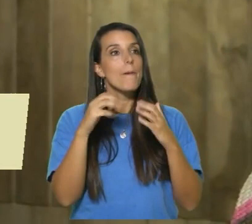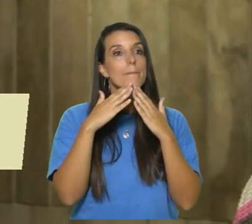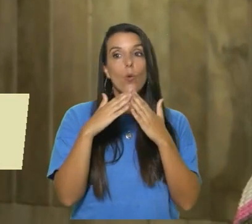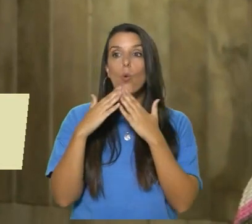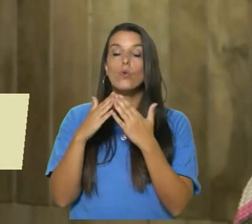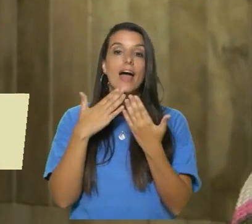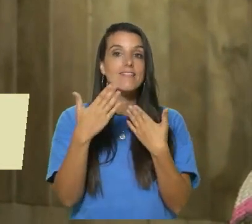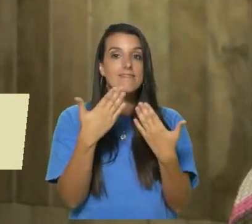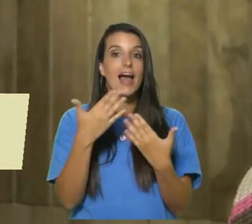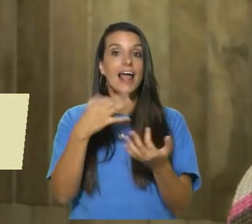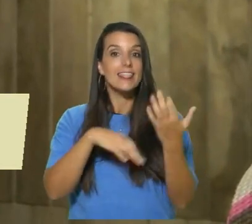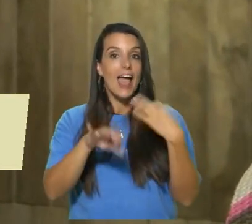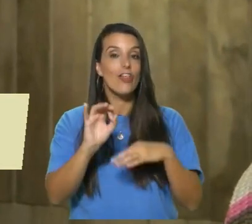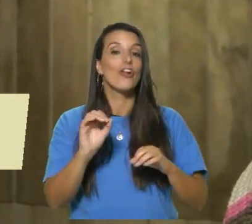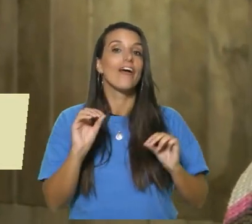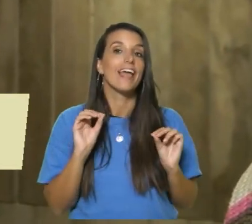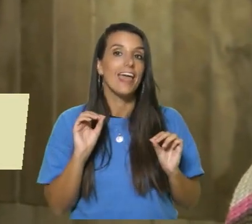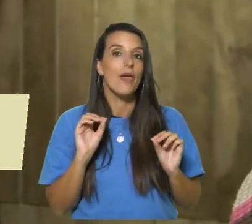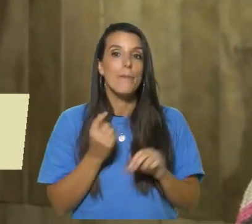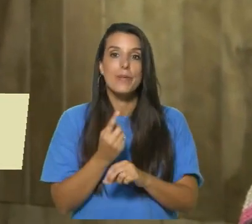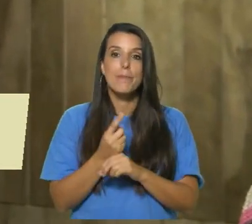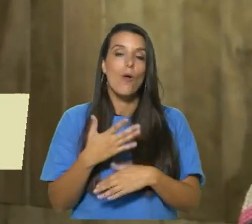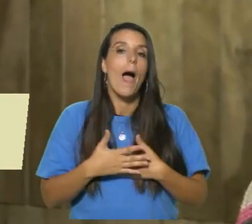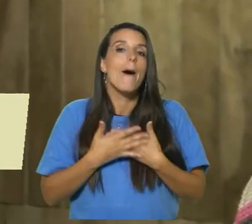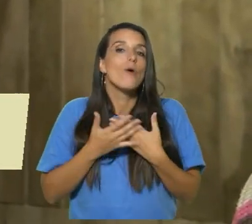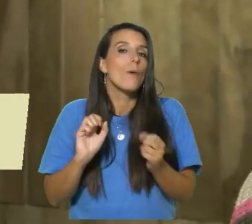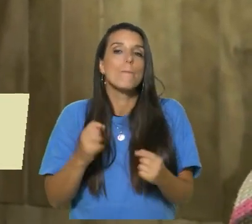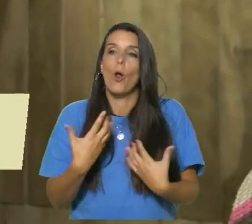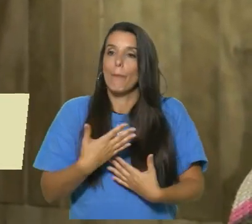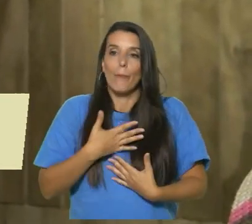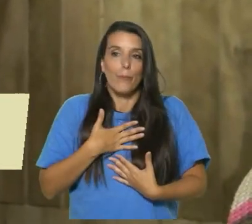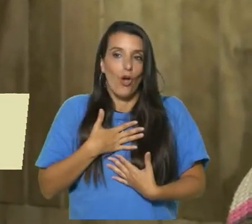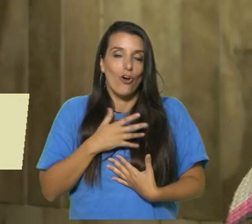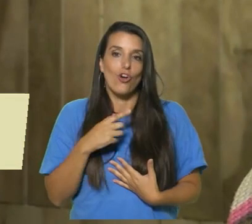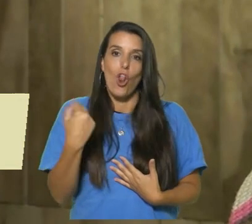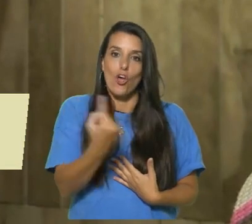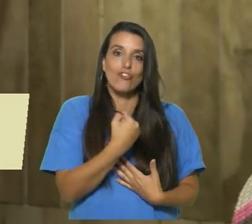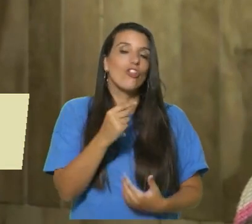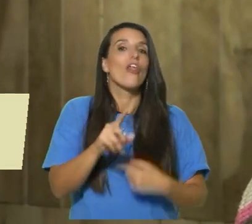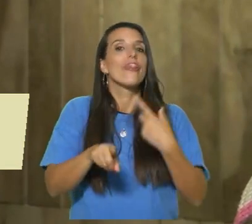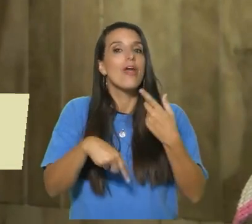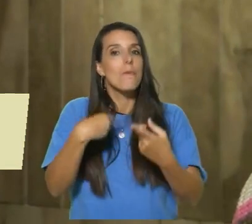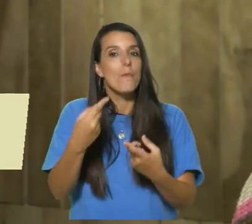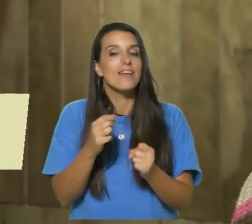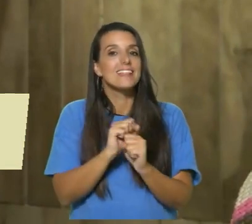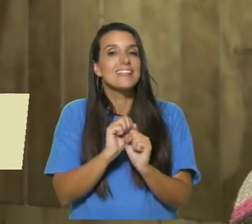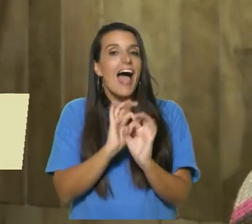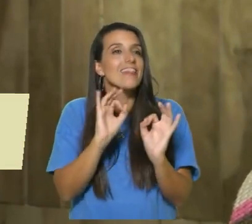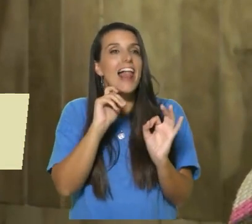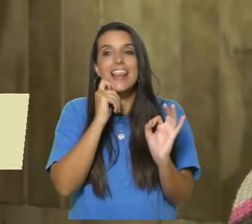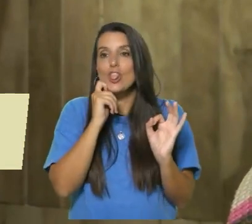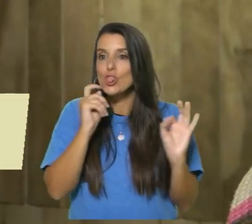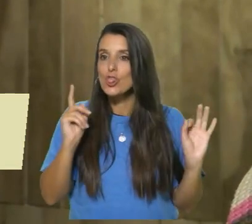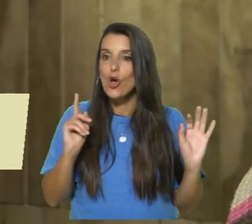en las charlas y en el teatro que es esto es primero el amor propio y si no estamos en eje con nosotros mismos no podemos construir Nada lindo